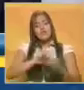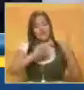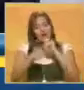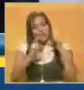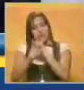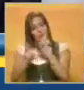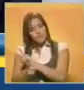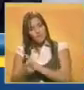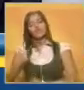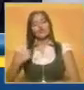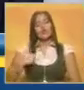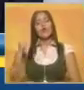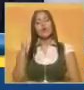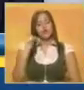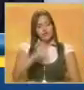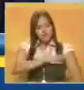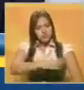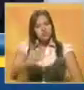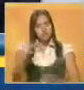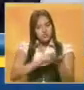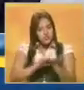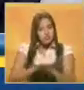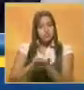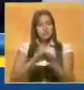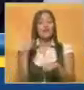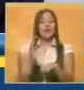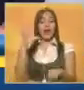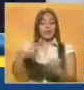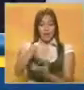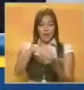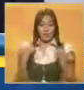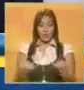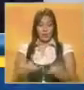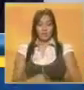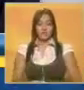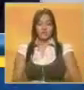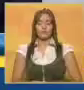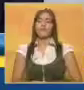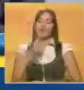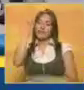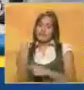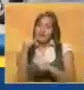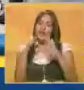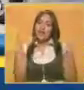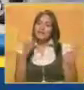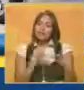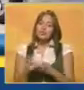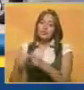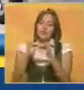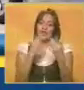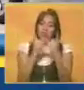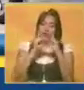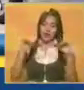y nosotros ponernos a disposición de resolver un grave problema marcano seguro que los diputados de la mesa de la unidad democrática